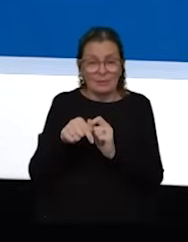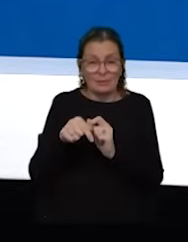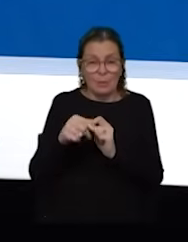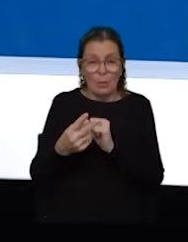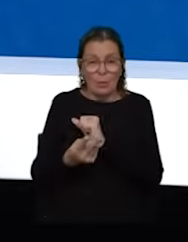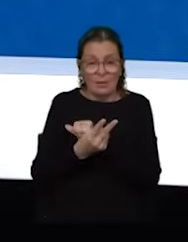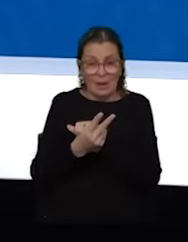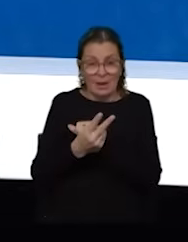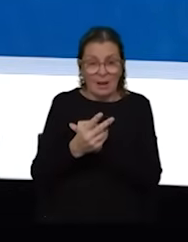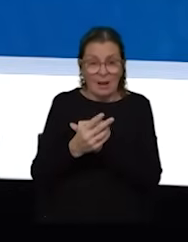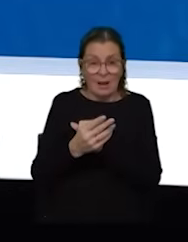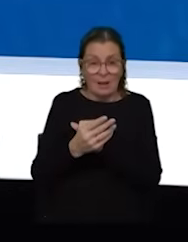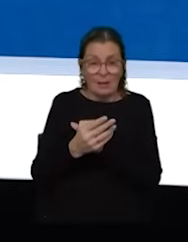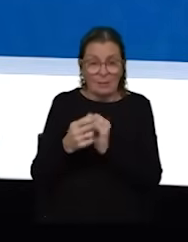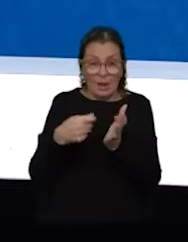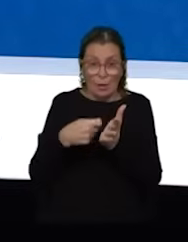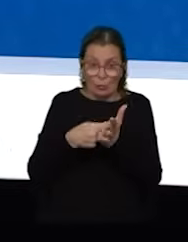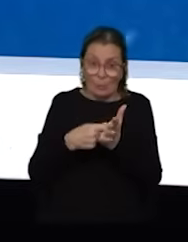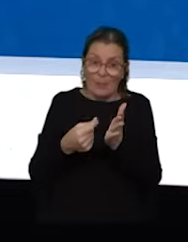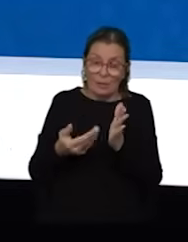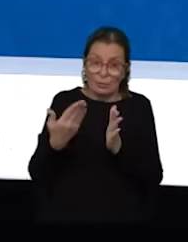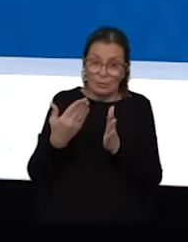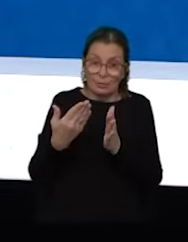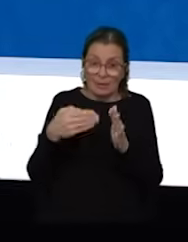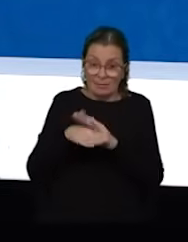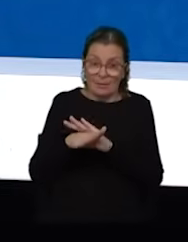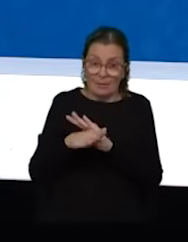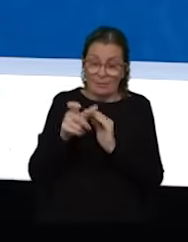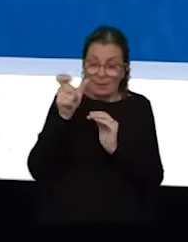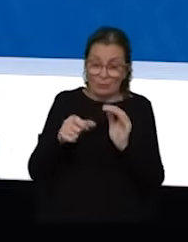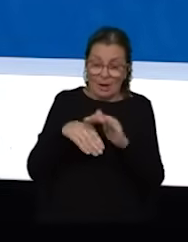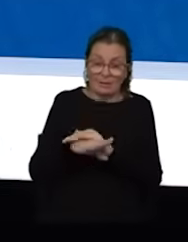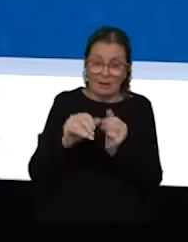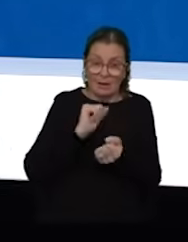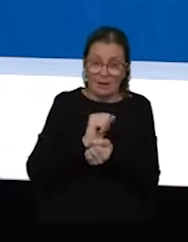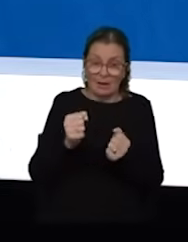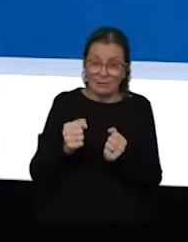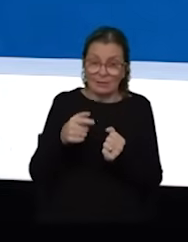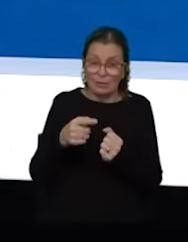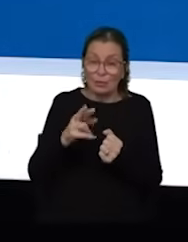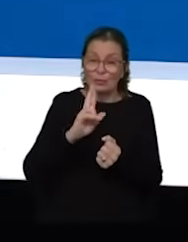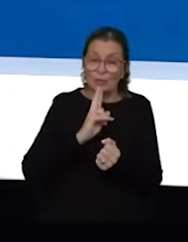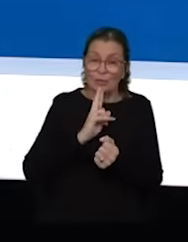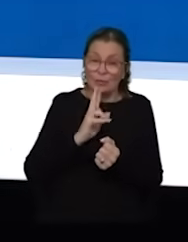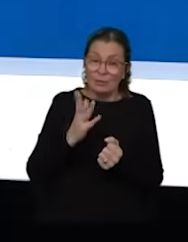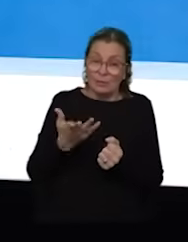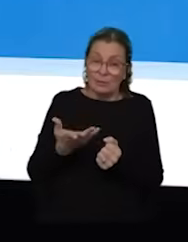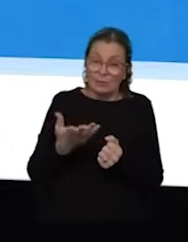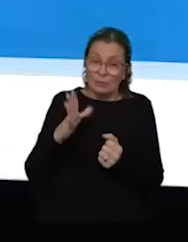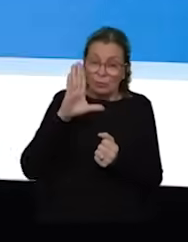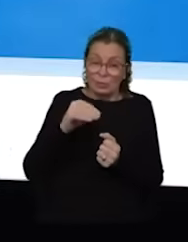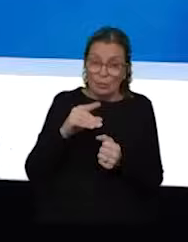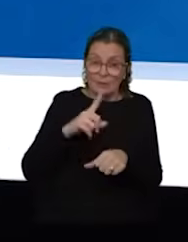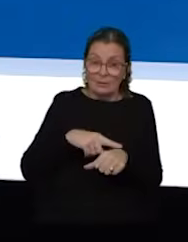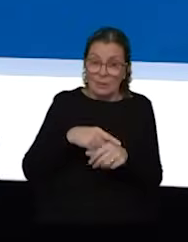prevenir el delito que es mucho más costoso que encerrar gente no Bueno lo que da como resultado es esto no está saliendo todo el